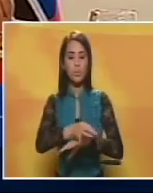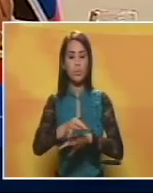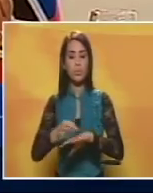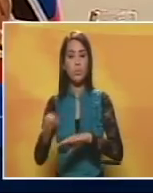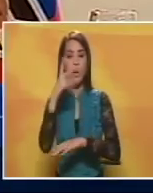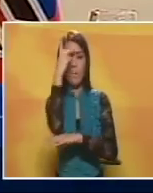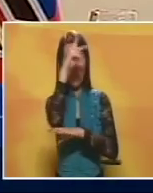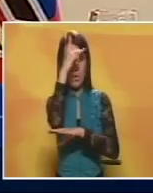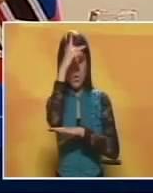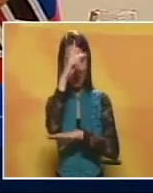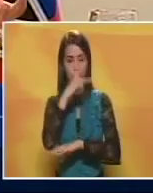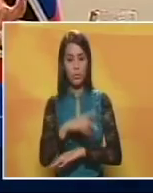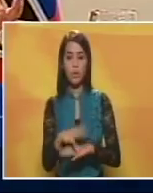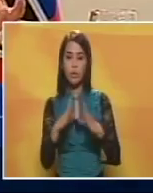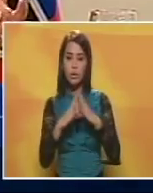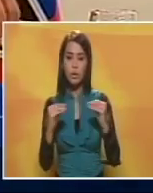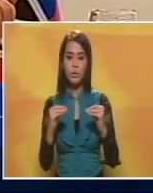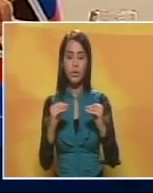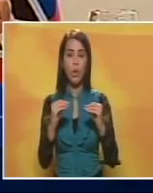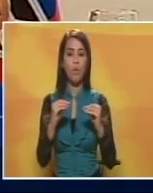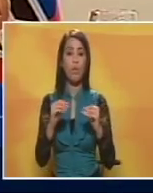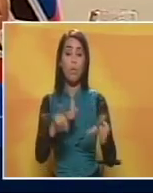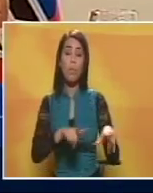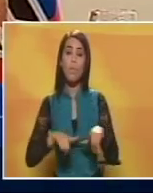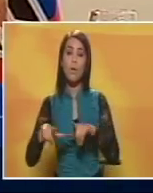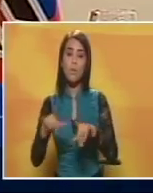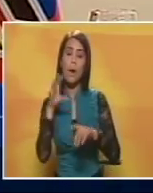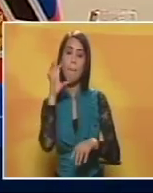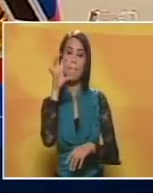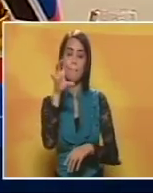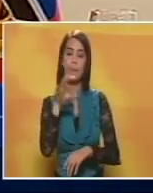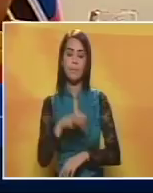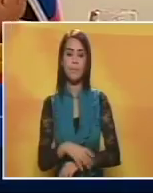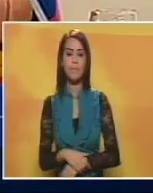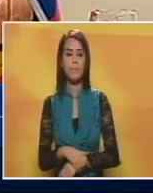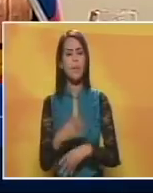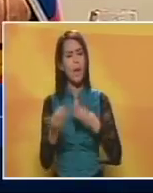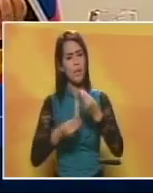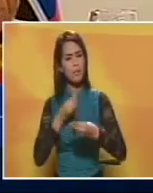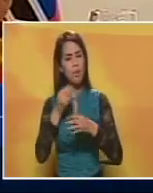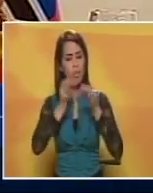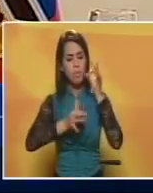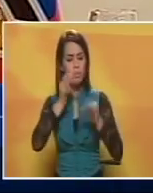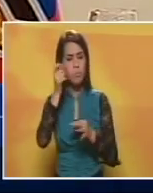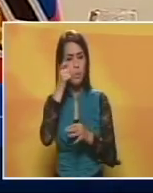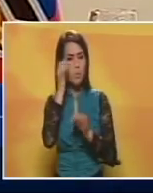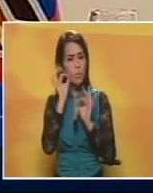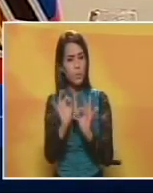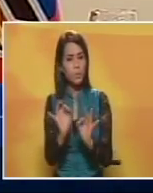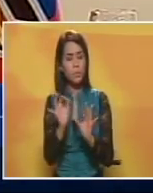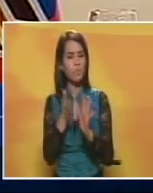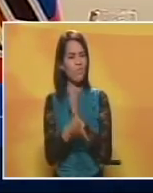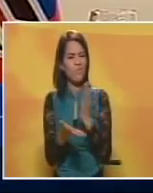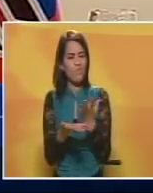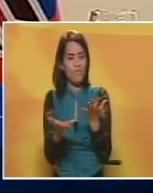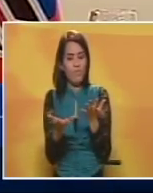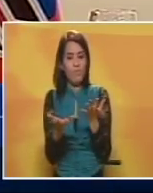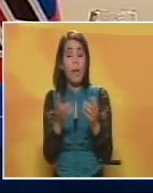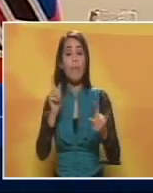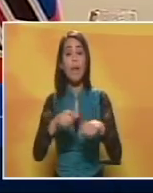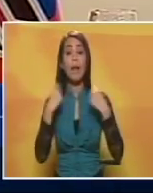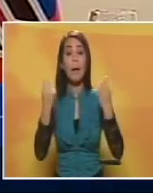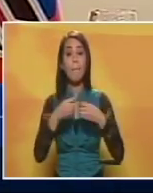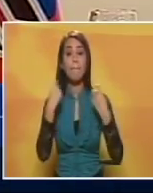las parroquias y en todas, por supuesto, entidades del país, haciendo la fiscalización de la